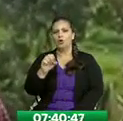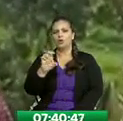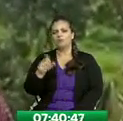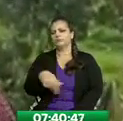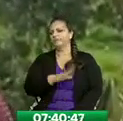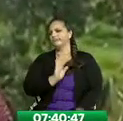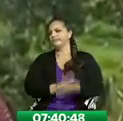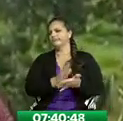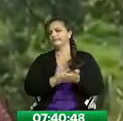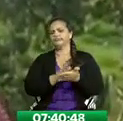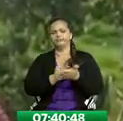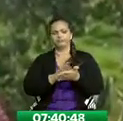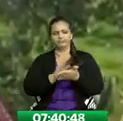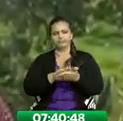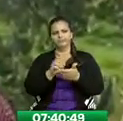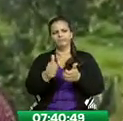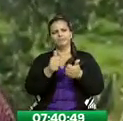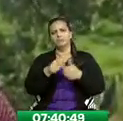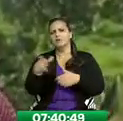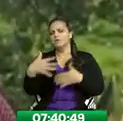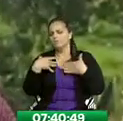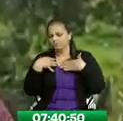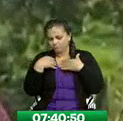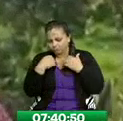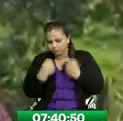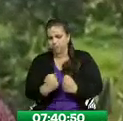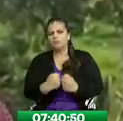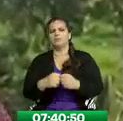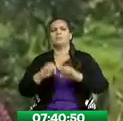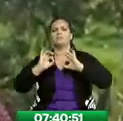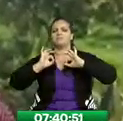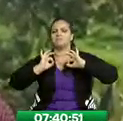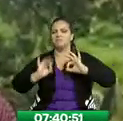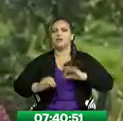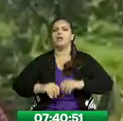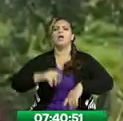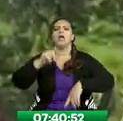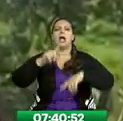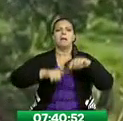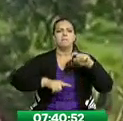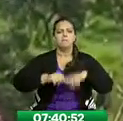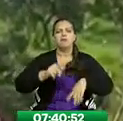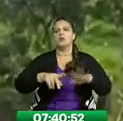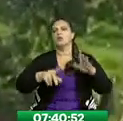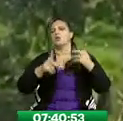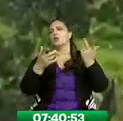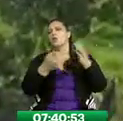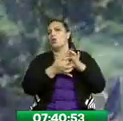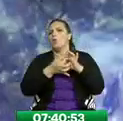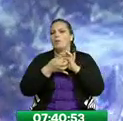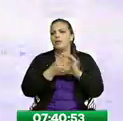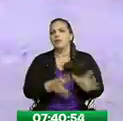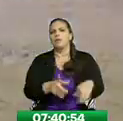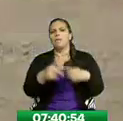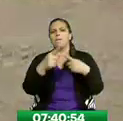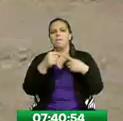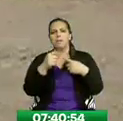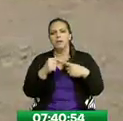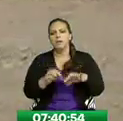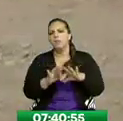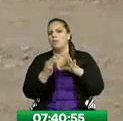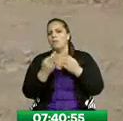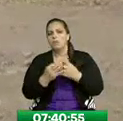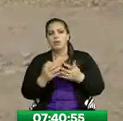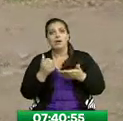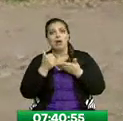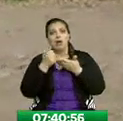acto tan valiente y valeroso al rescatar a sus compañeros, primos, hermanos y familiares del vehículo accidentado. La actitud de la